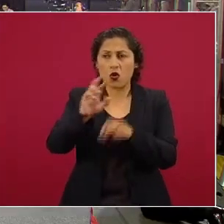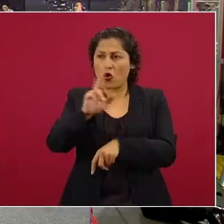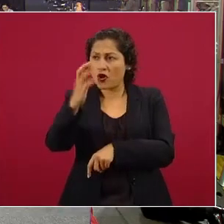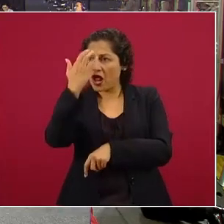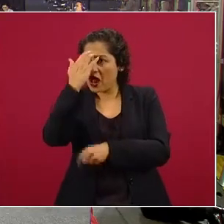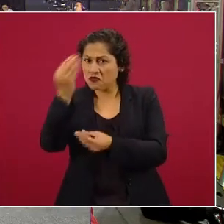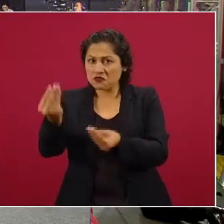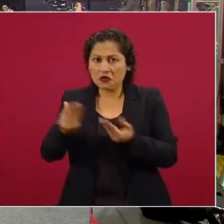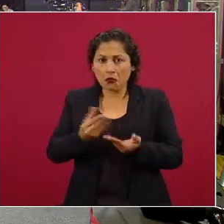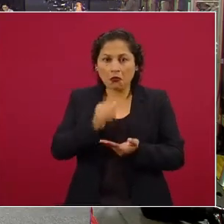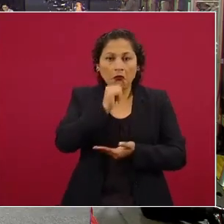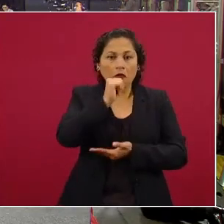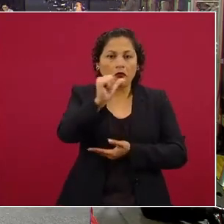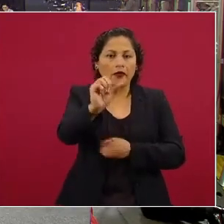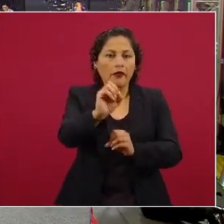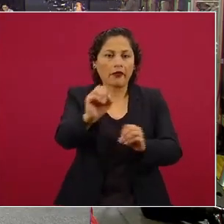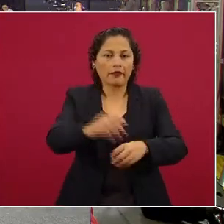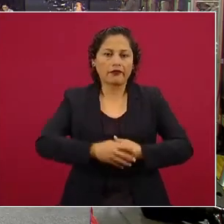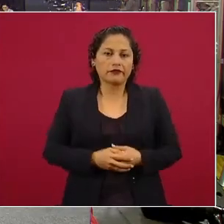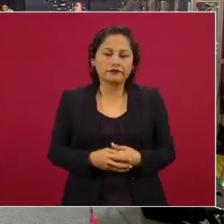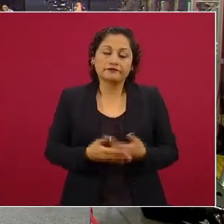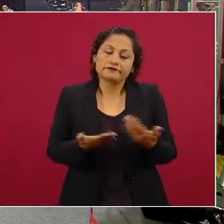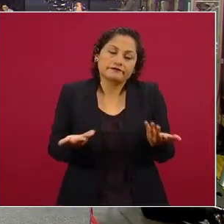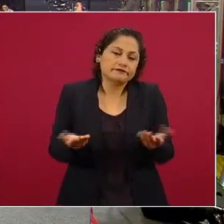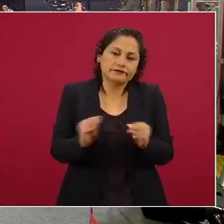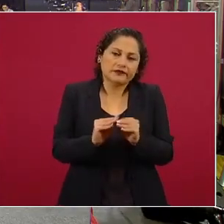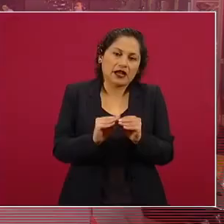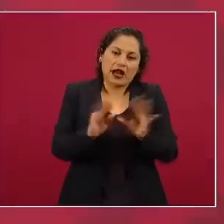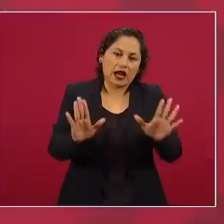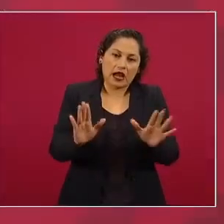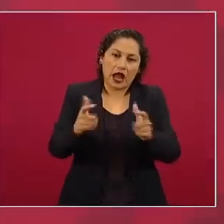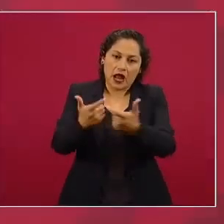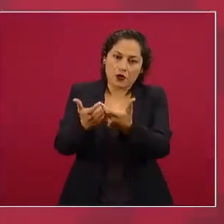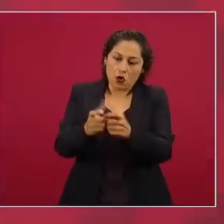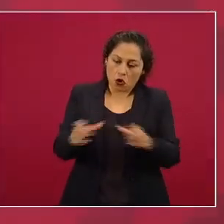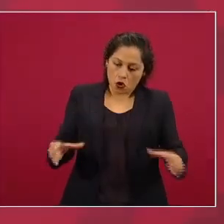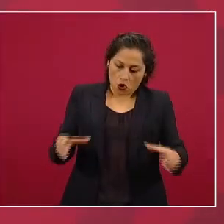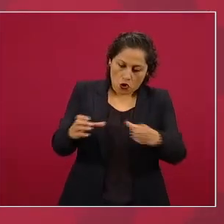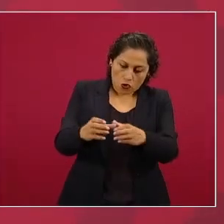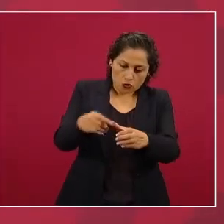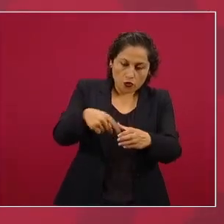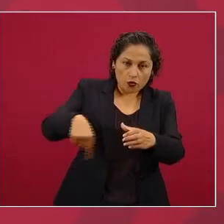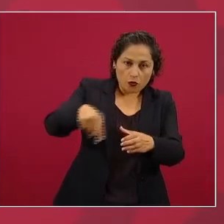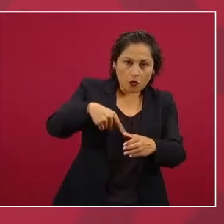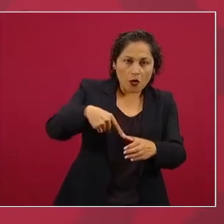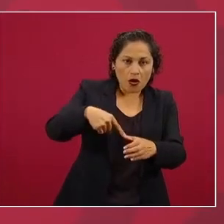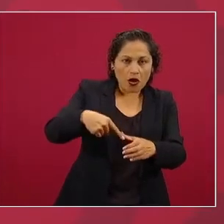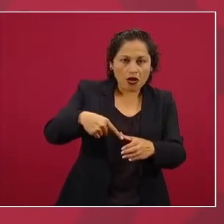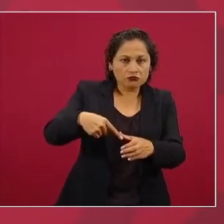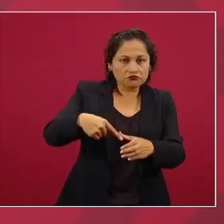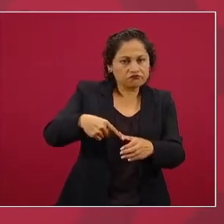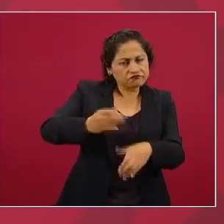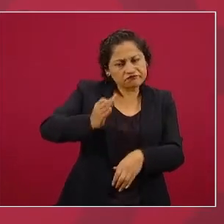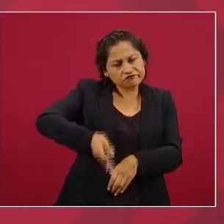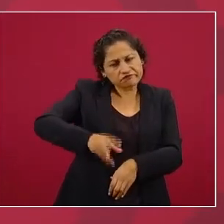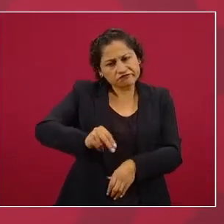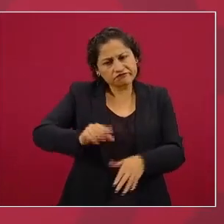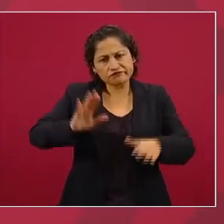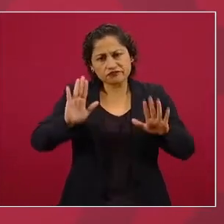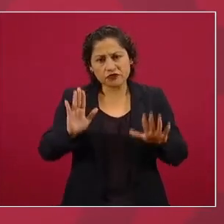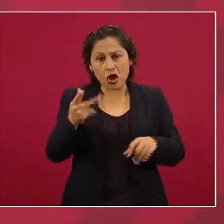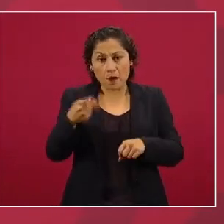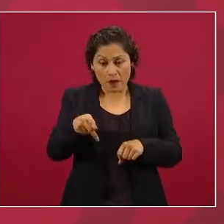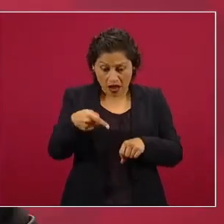Entonces, ¿qué pasa? Bueno, pues hay un grupo opositor, un sector de la población, pero no es